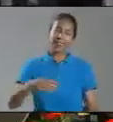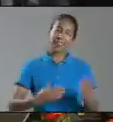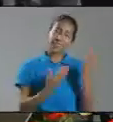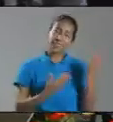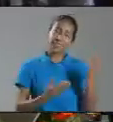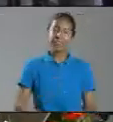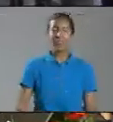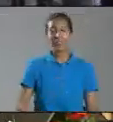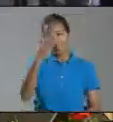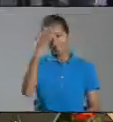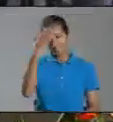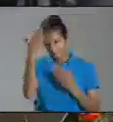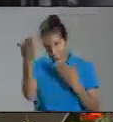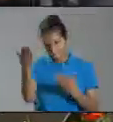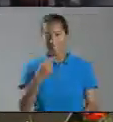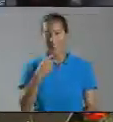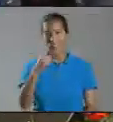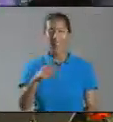Gracias.